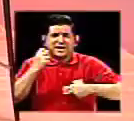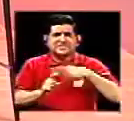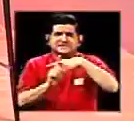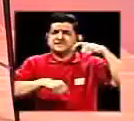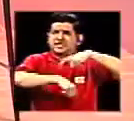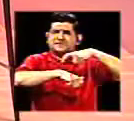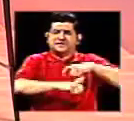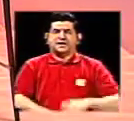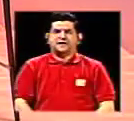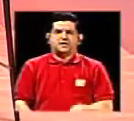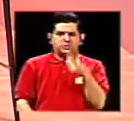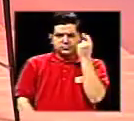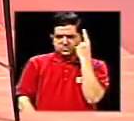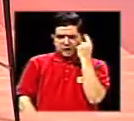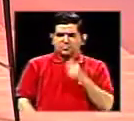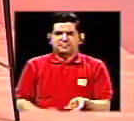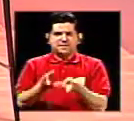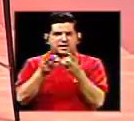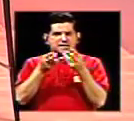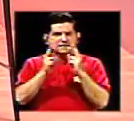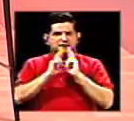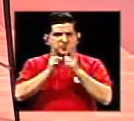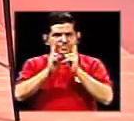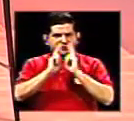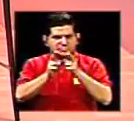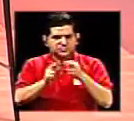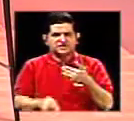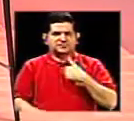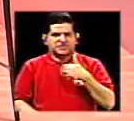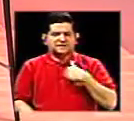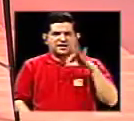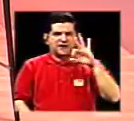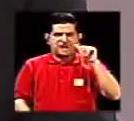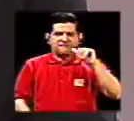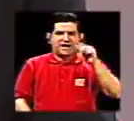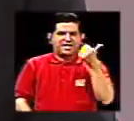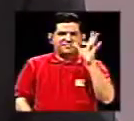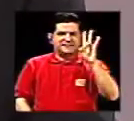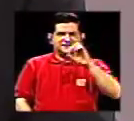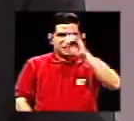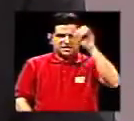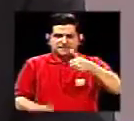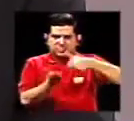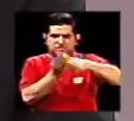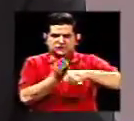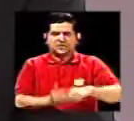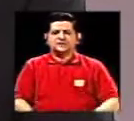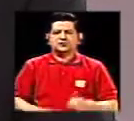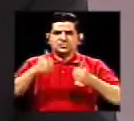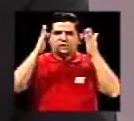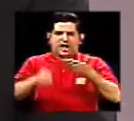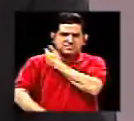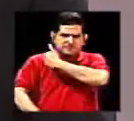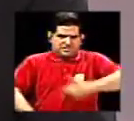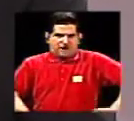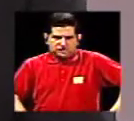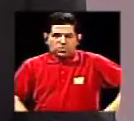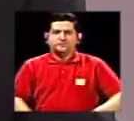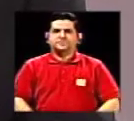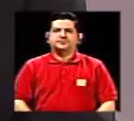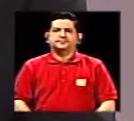¿Cómo interpreta usted los resultados obtenidos por el Frente Amplio? 17% de votación para su candidato presidencial,